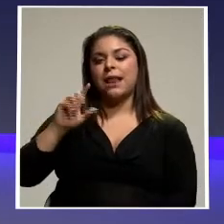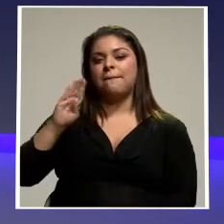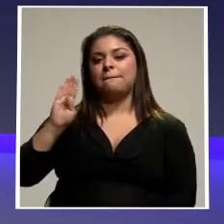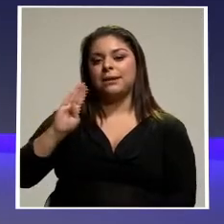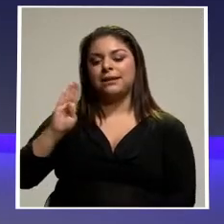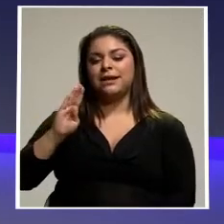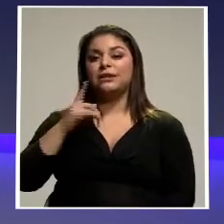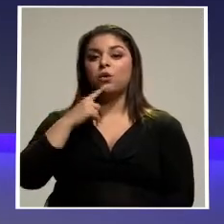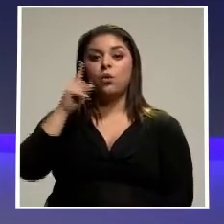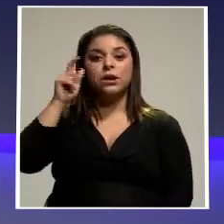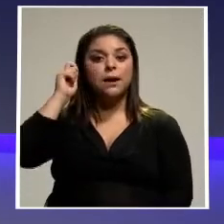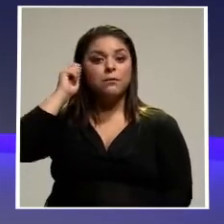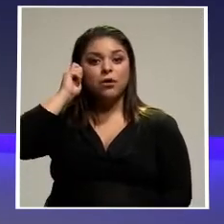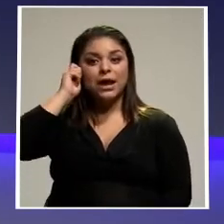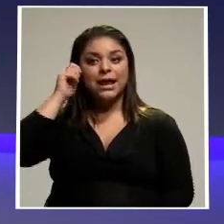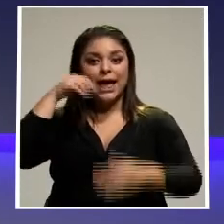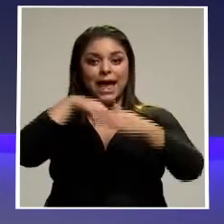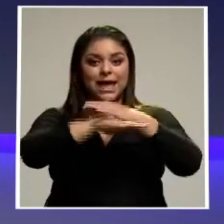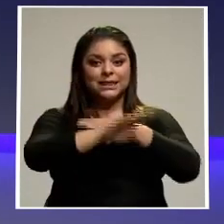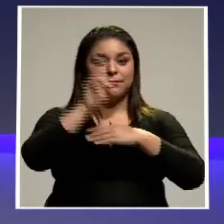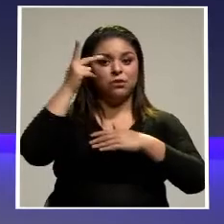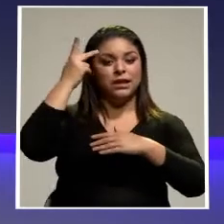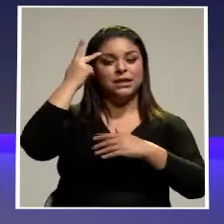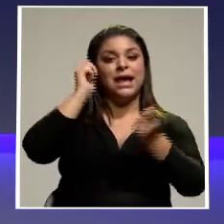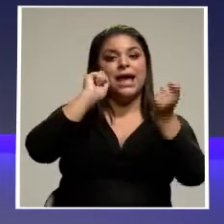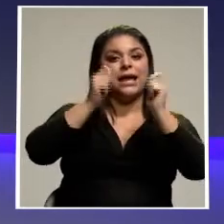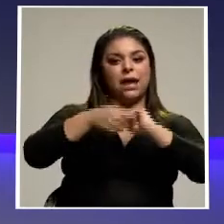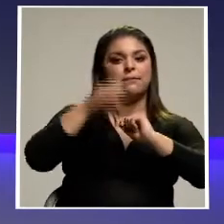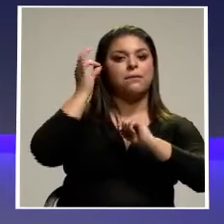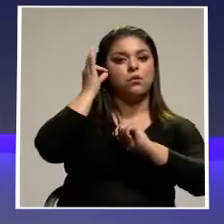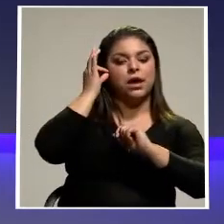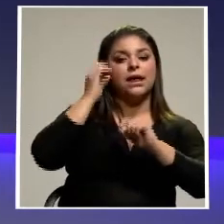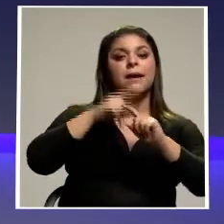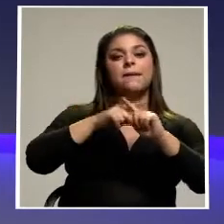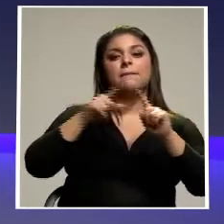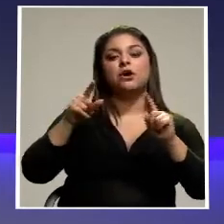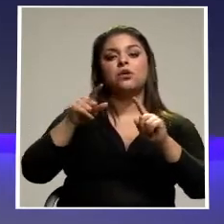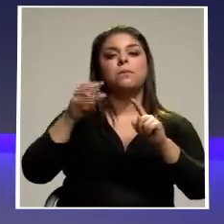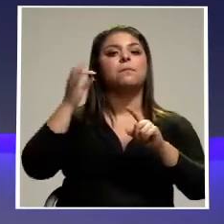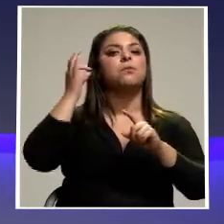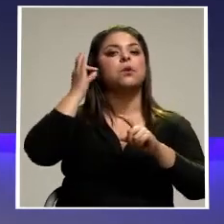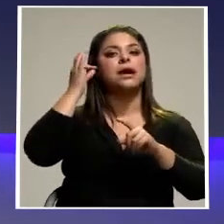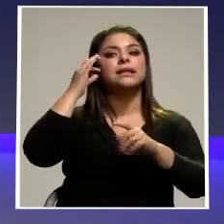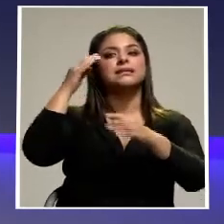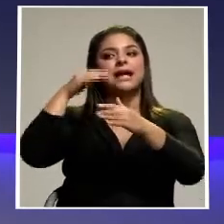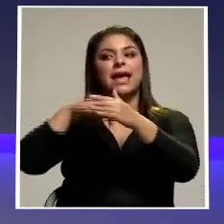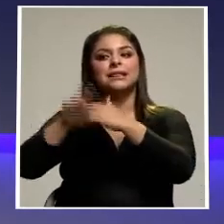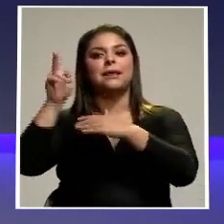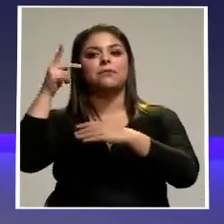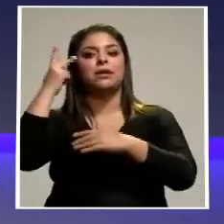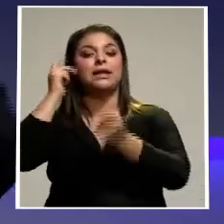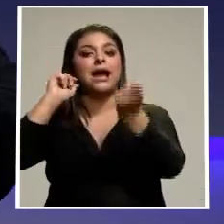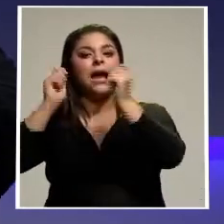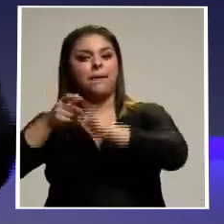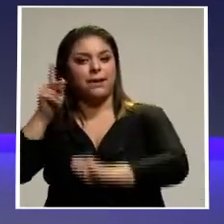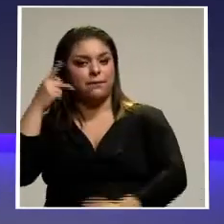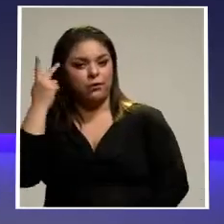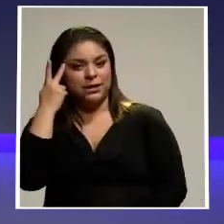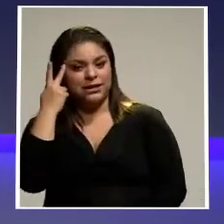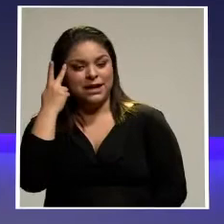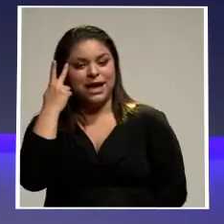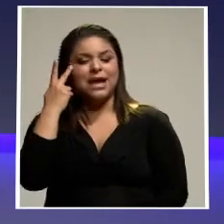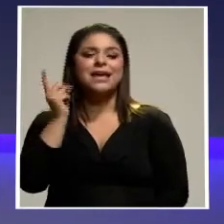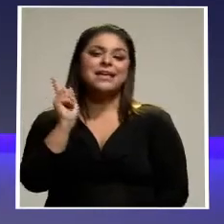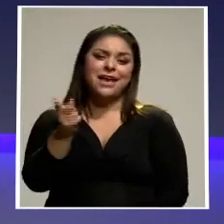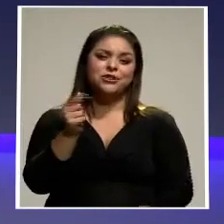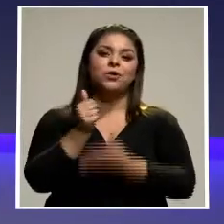la política, cambia la mujer, pero si muchas mujeres entran a la política, cambia la política. Yo digo, y cambia la sociedad en general para